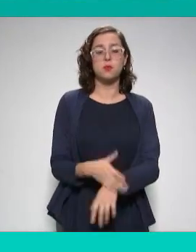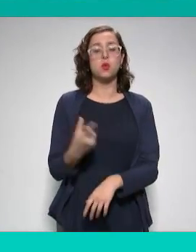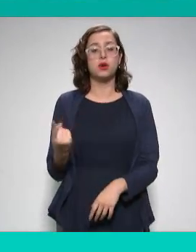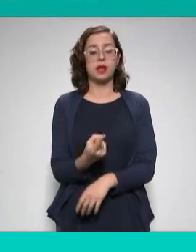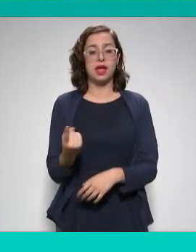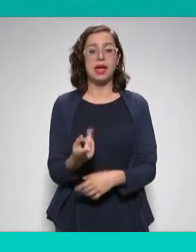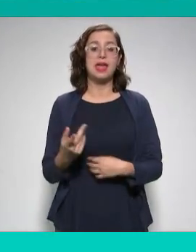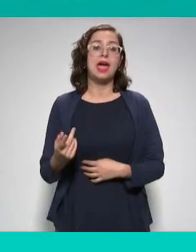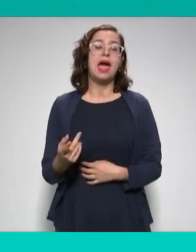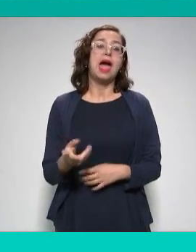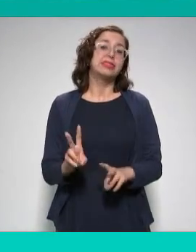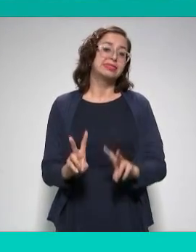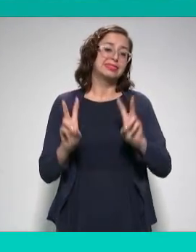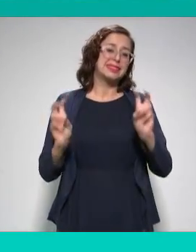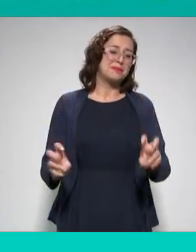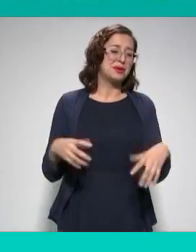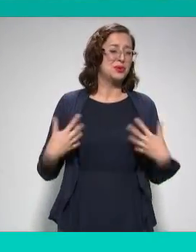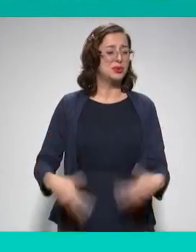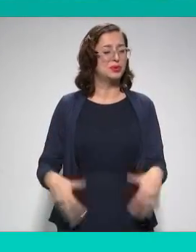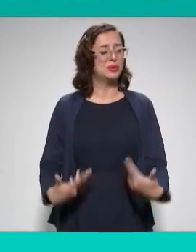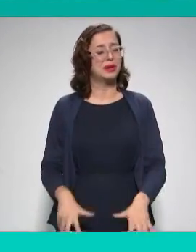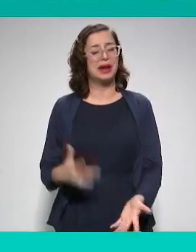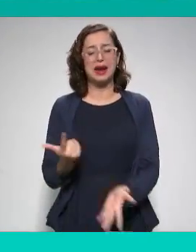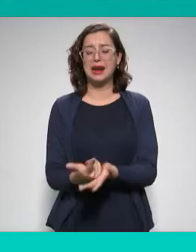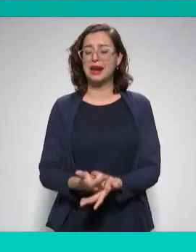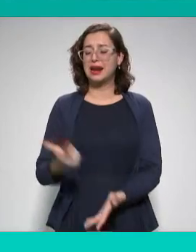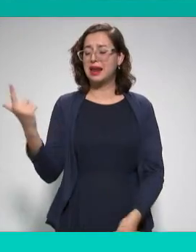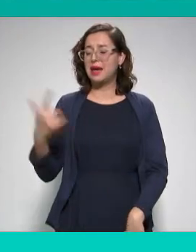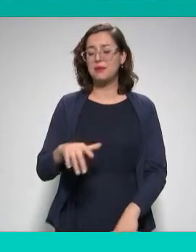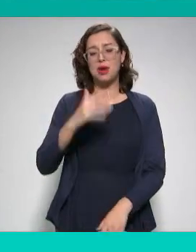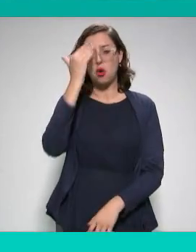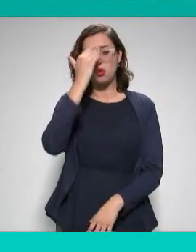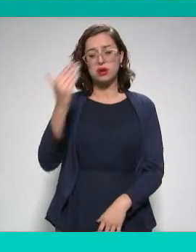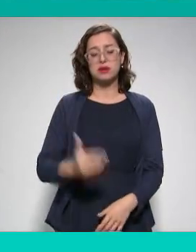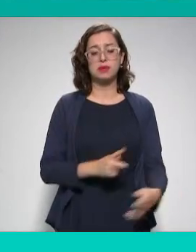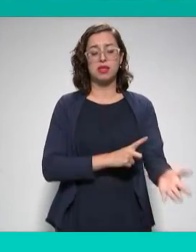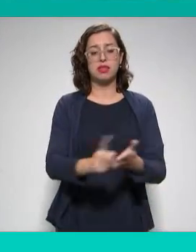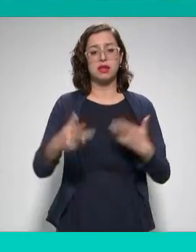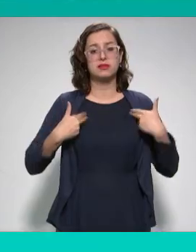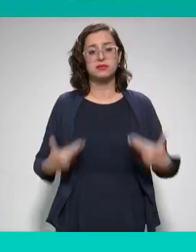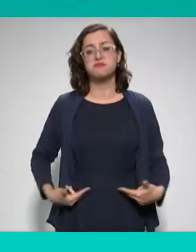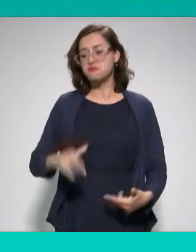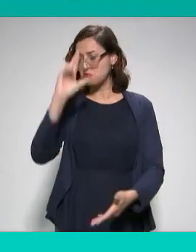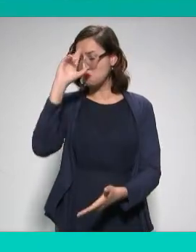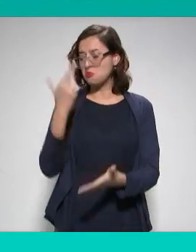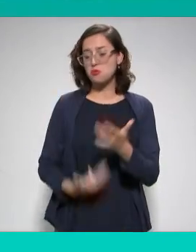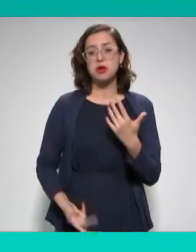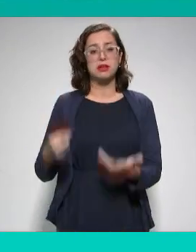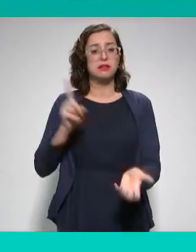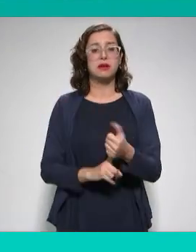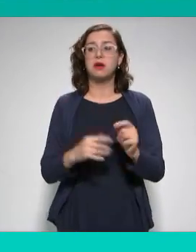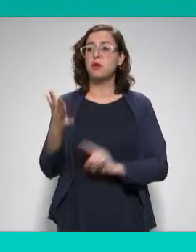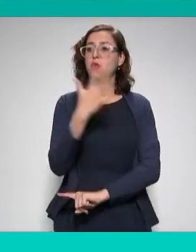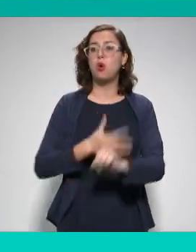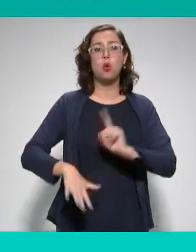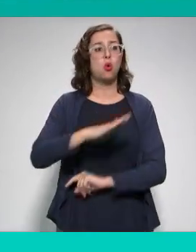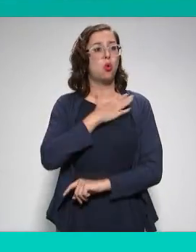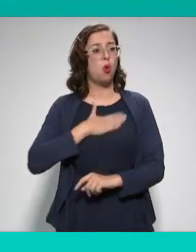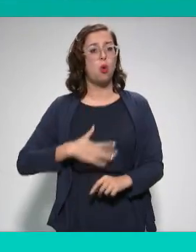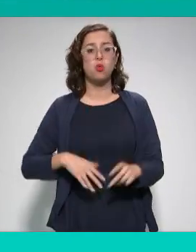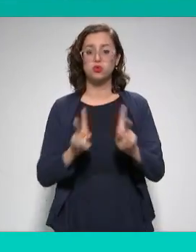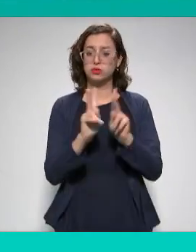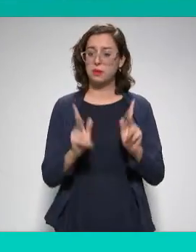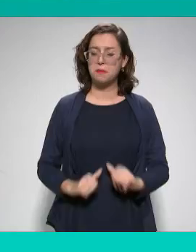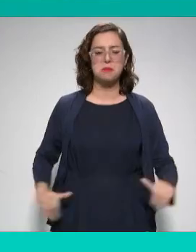una forma extendida y devastadora de violación de los derechos humanos que vulnera la consolidación en una sociedad justa pacífica